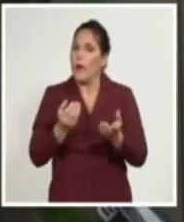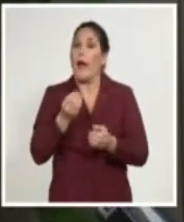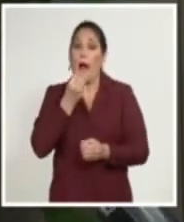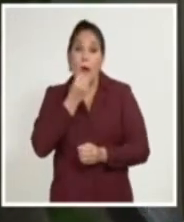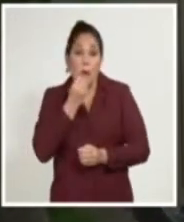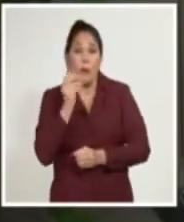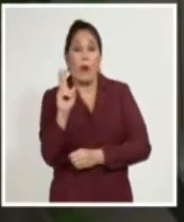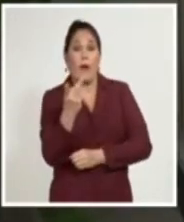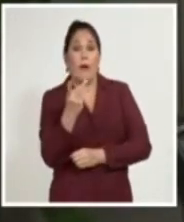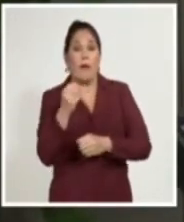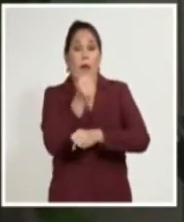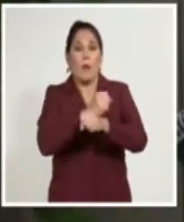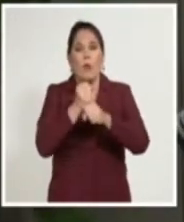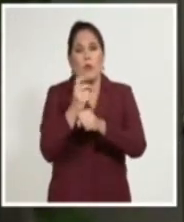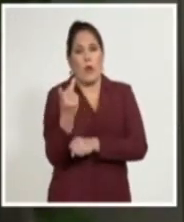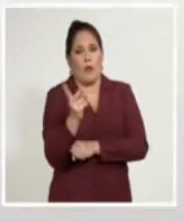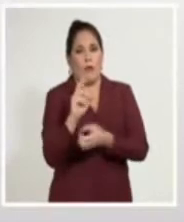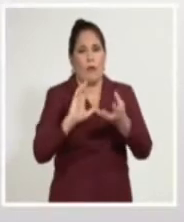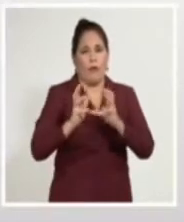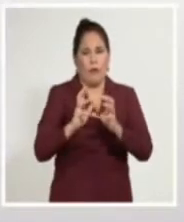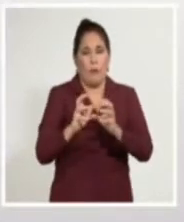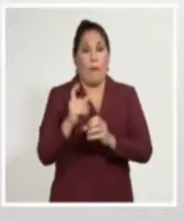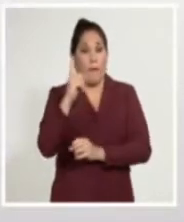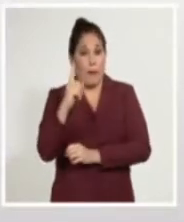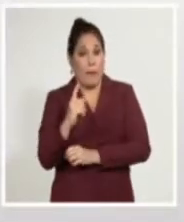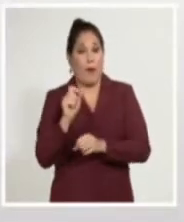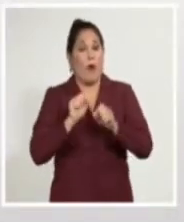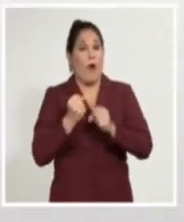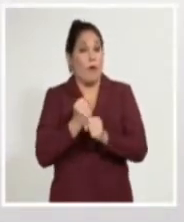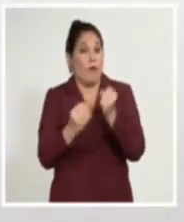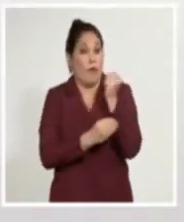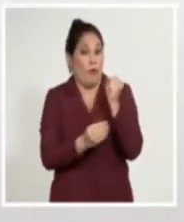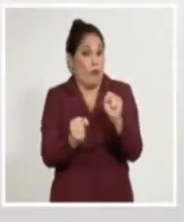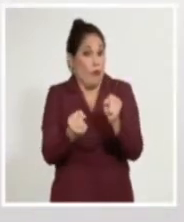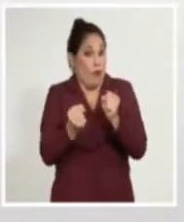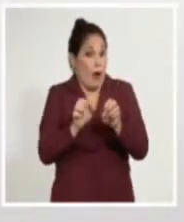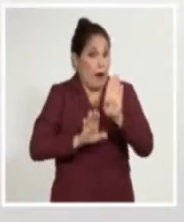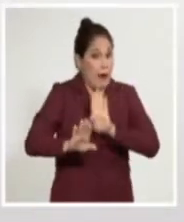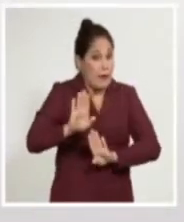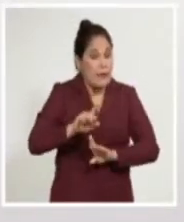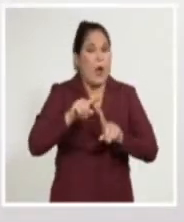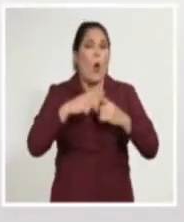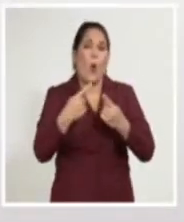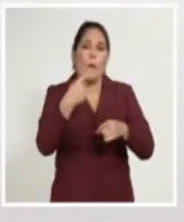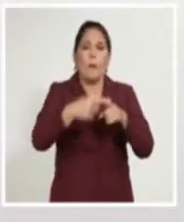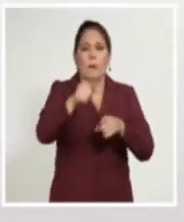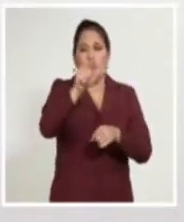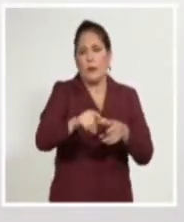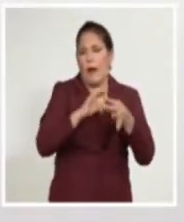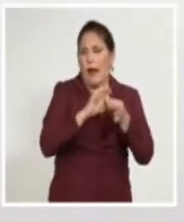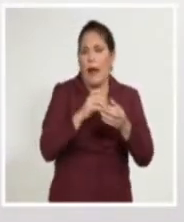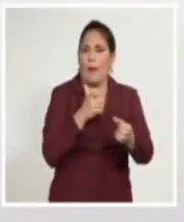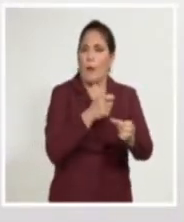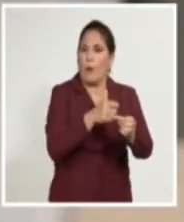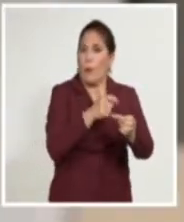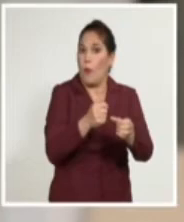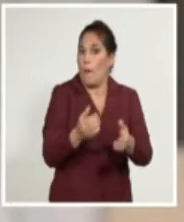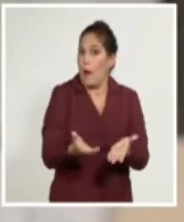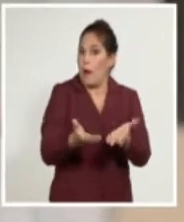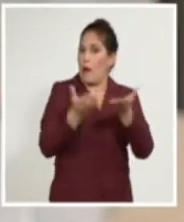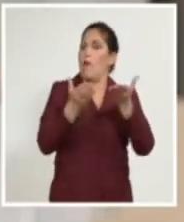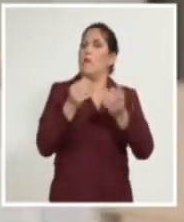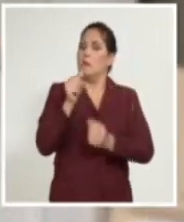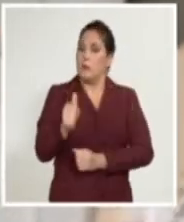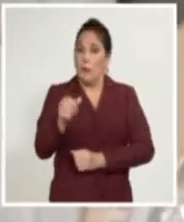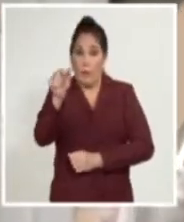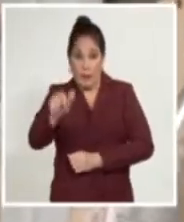vacunación y como refuerzo convaleciente. Hasta este momento ha demostrado seguridad e inmunogenicidad con un aumento considerable